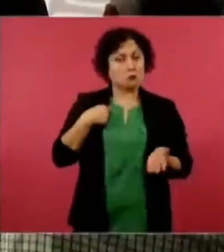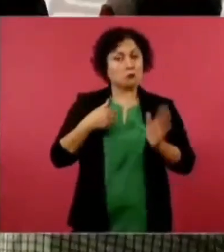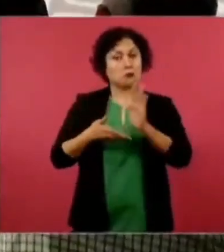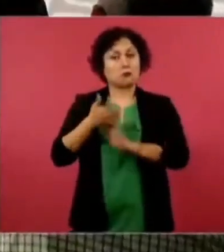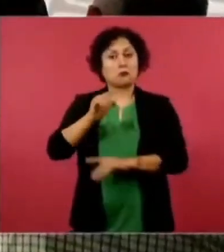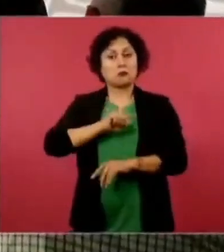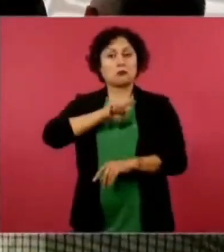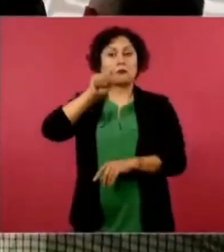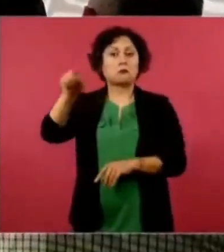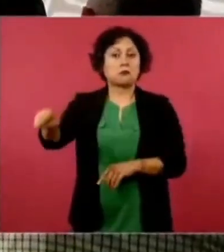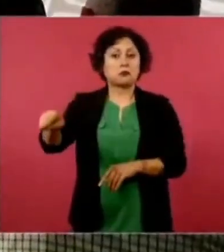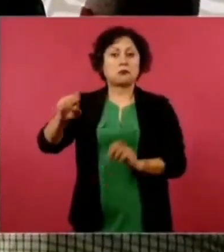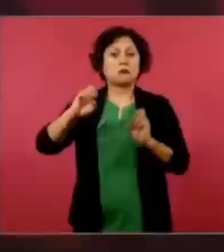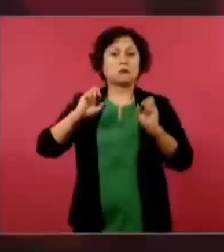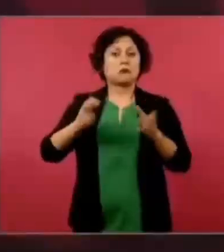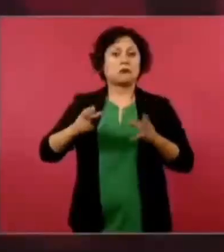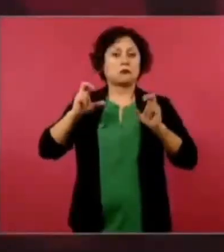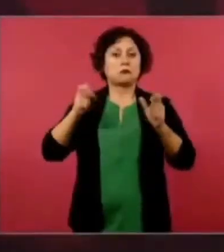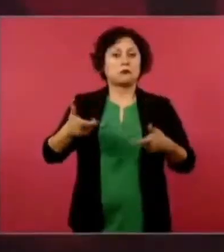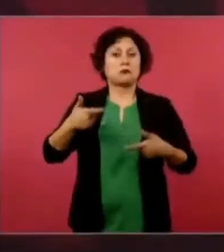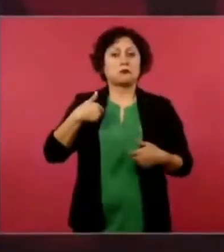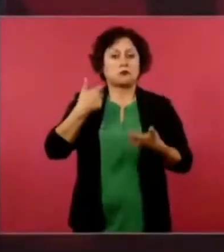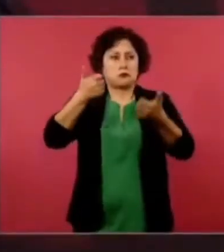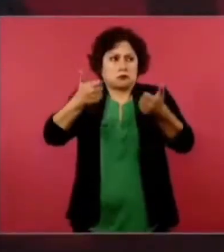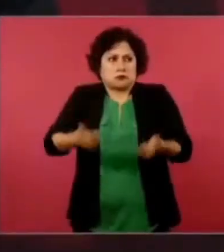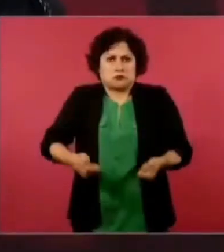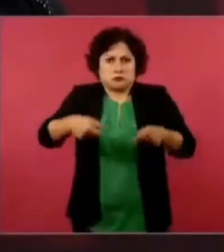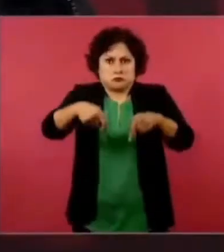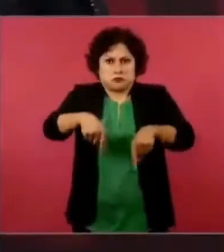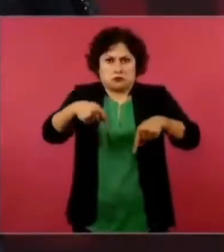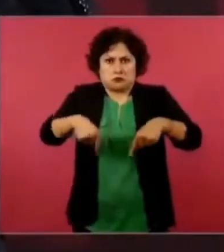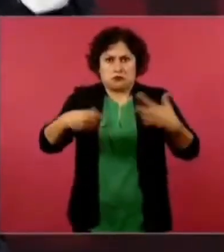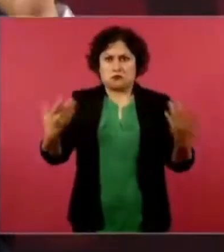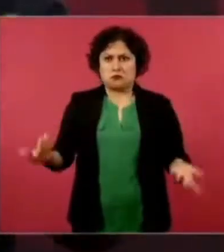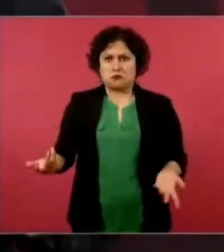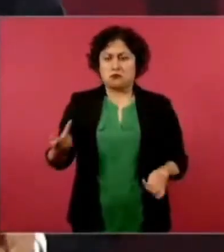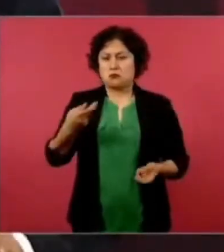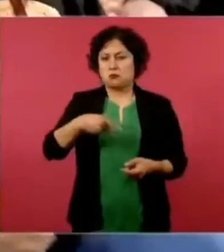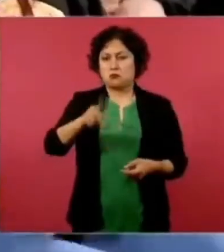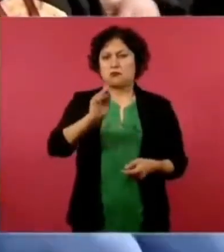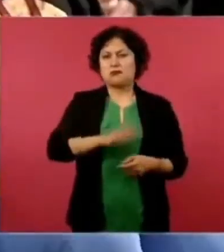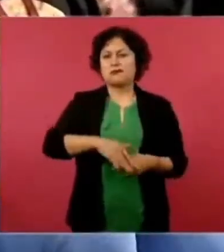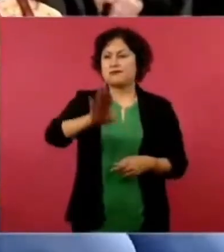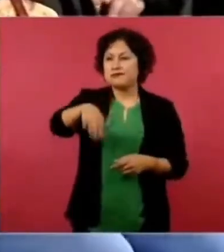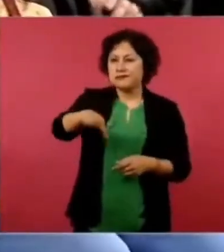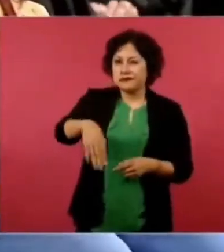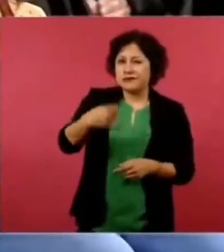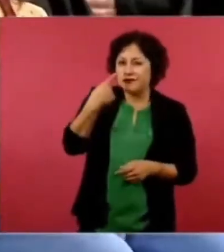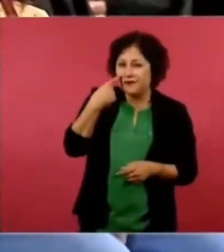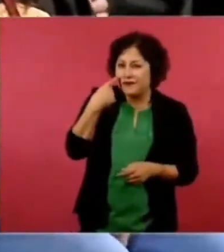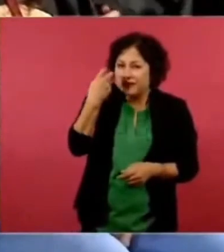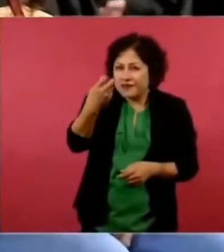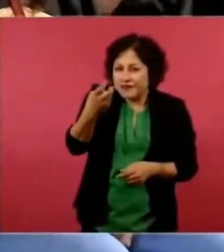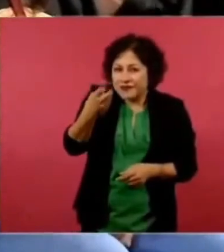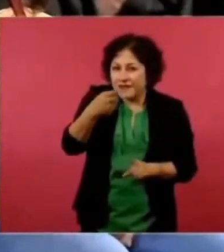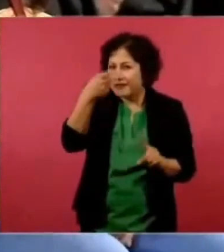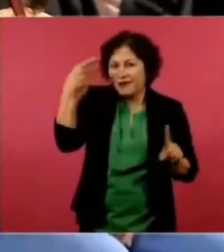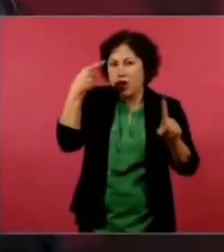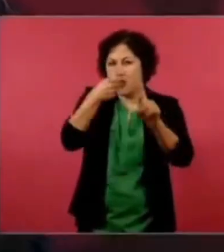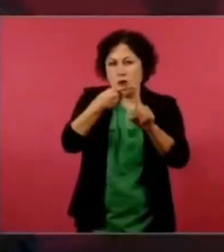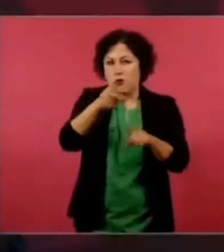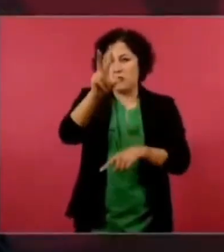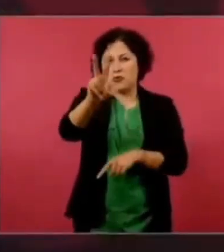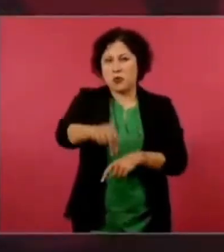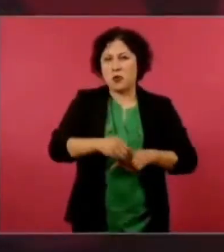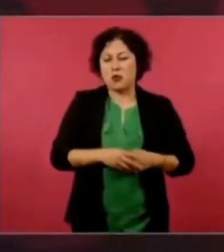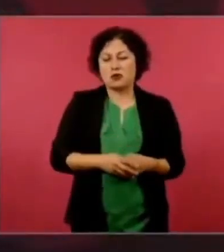lo lleve allá. Me voy a quedar igual que ellos. Sentido. Nada más que ya no voy a hacer. Pero es que ese no es el sentido. Actividad con el que política, no.